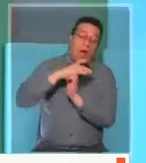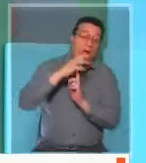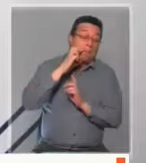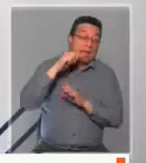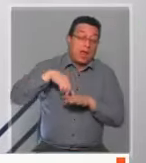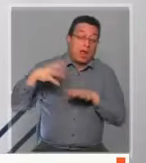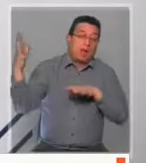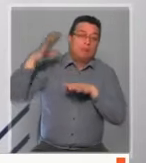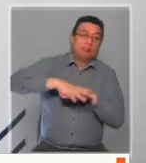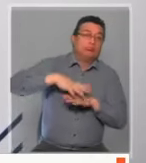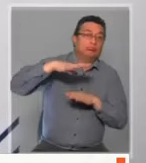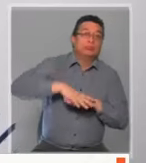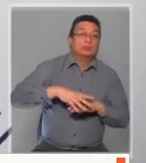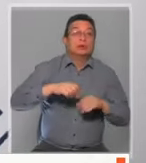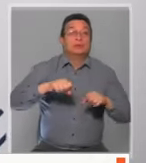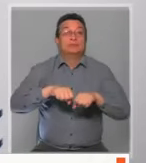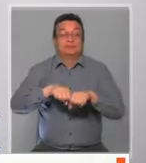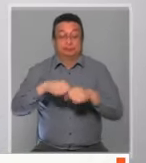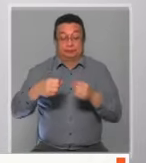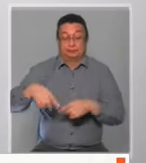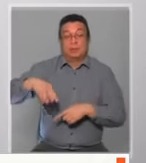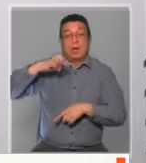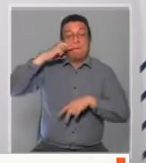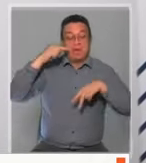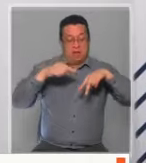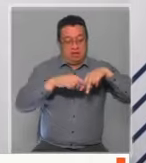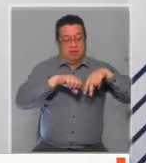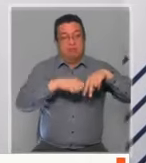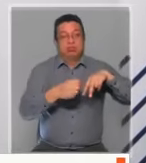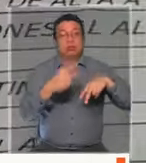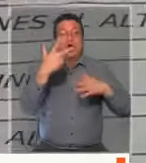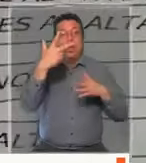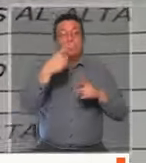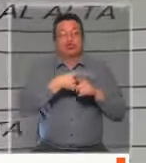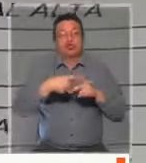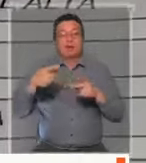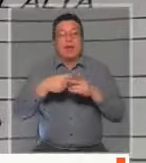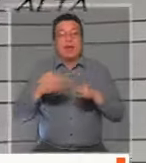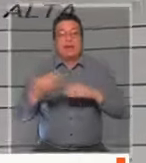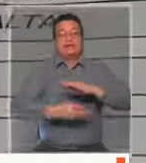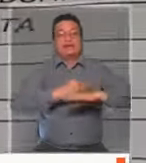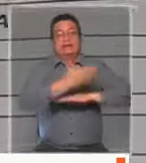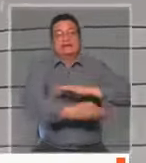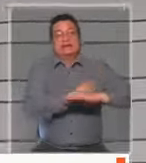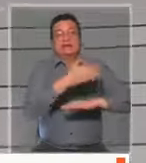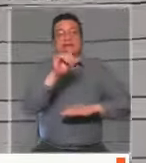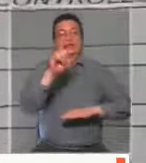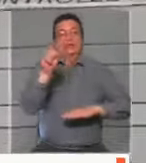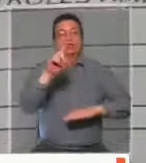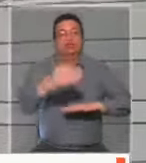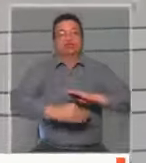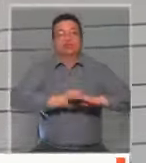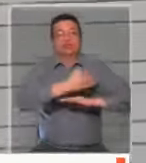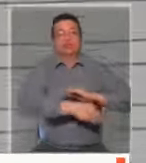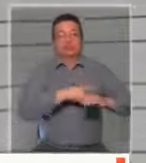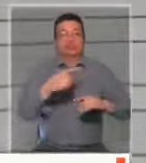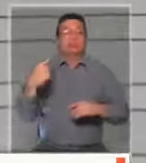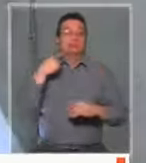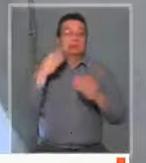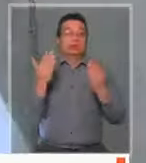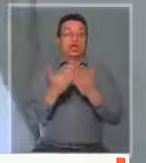pierna. Fractura de fémur y al menos 8 semanas con yeso son solo parte de las consecuencias del accidente escolar que